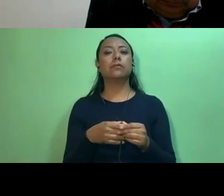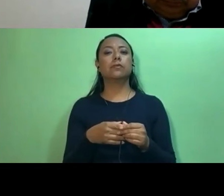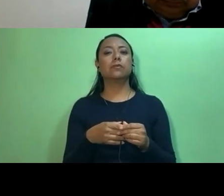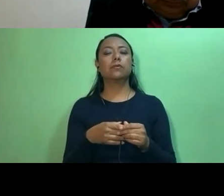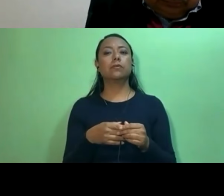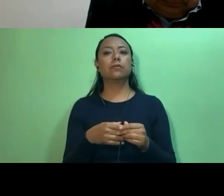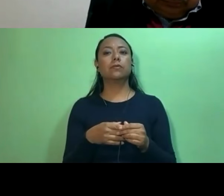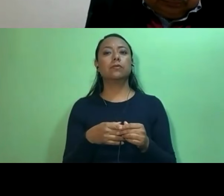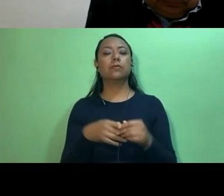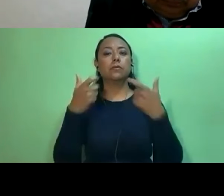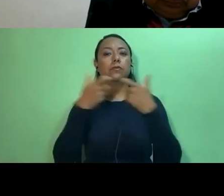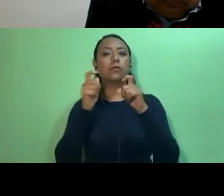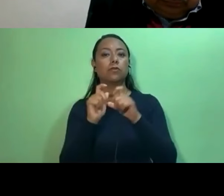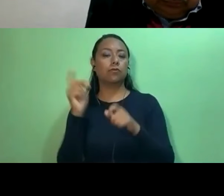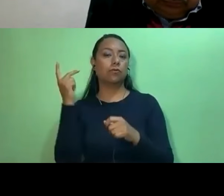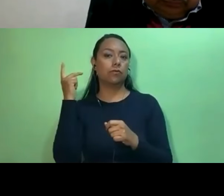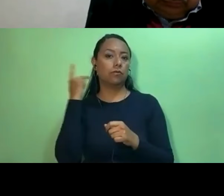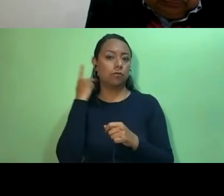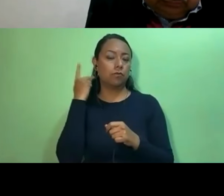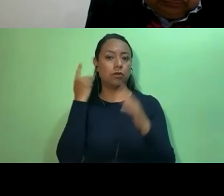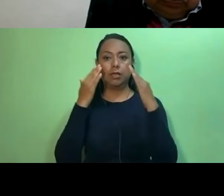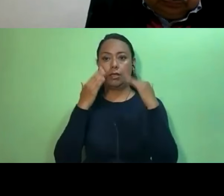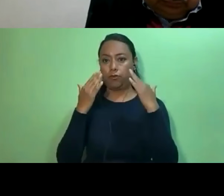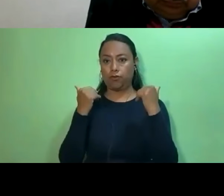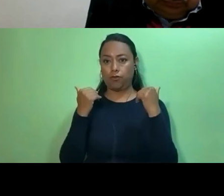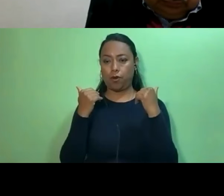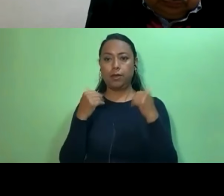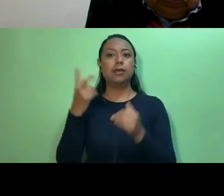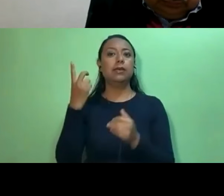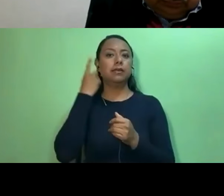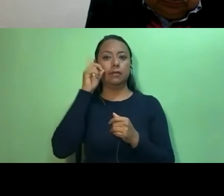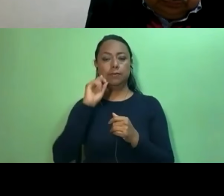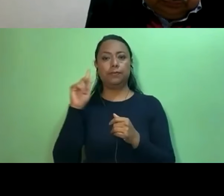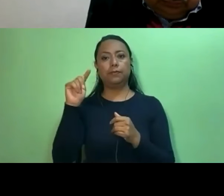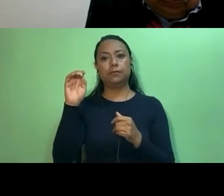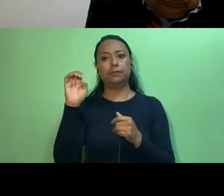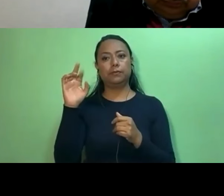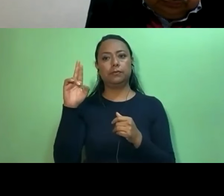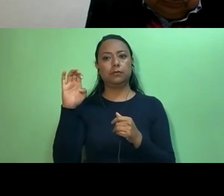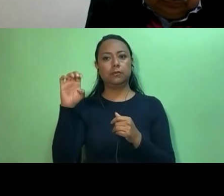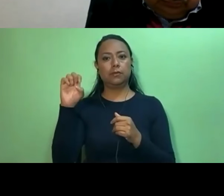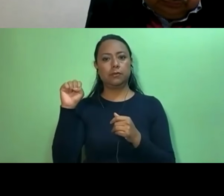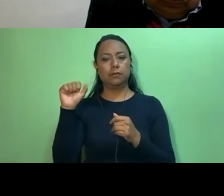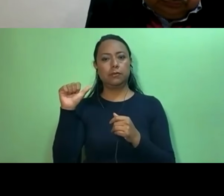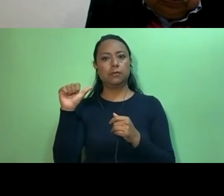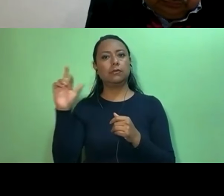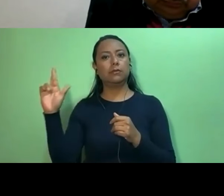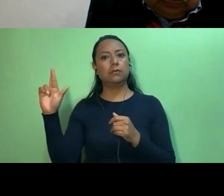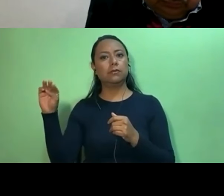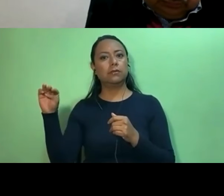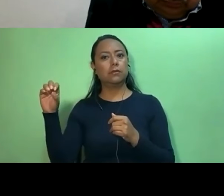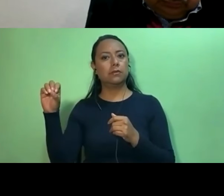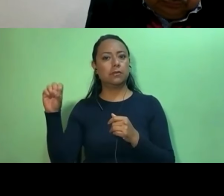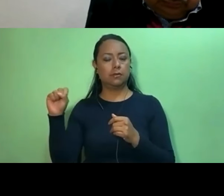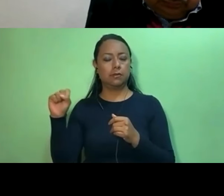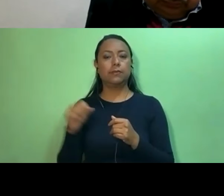por las diputadas y diputados sin partido, la diputada Teresa Ramos Arriola. Por